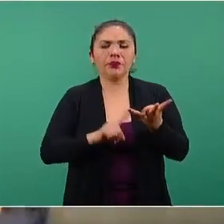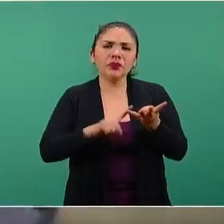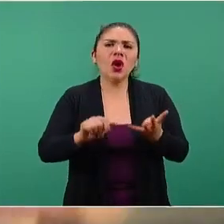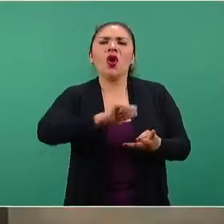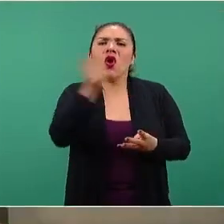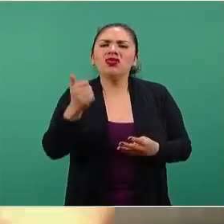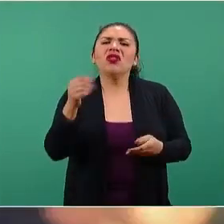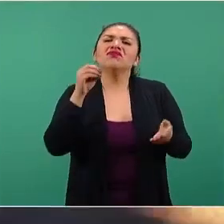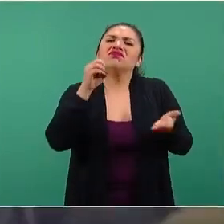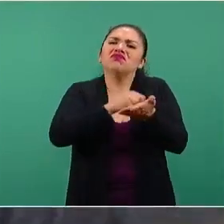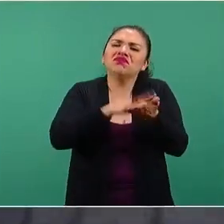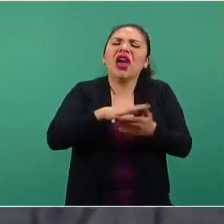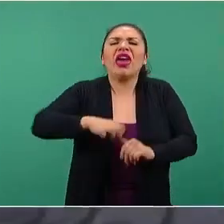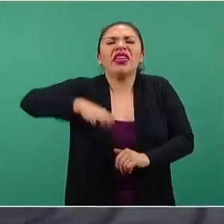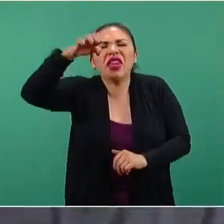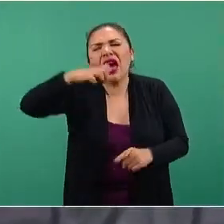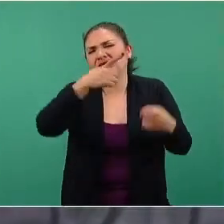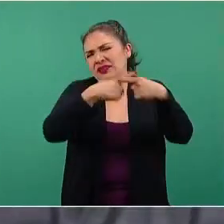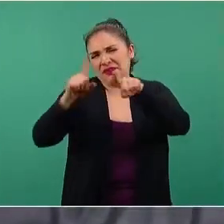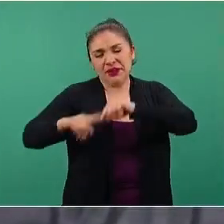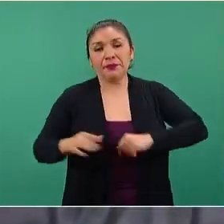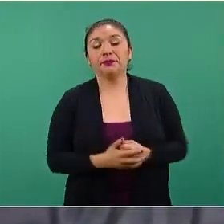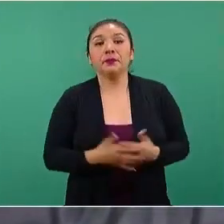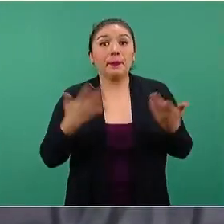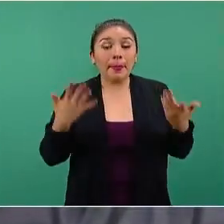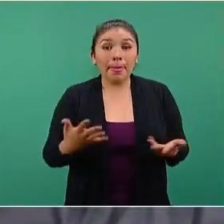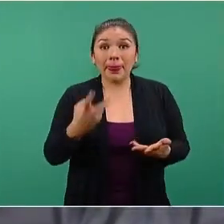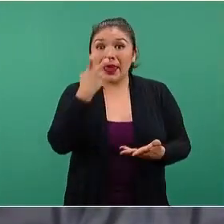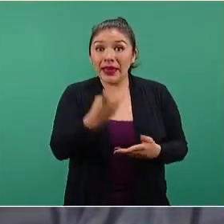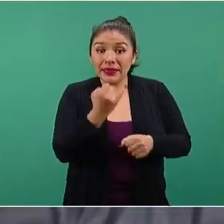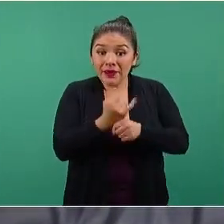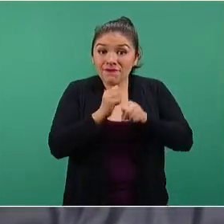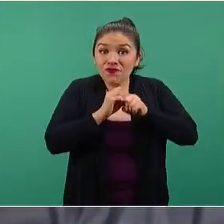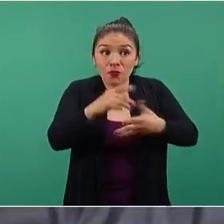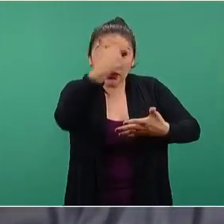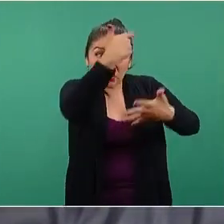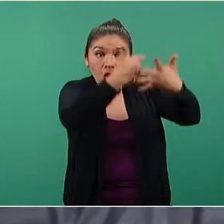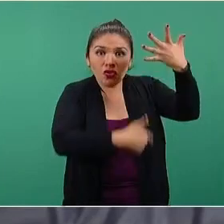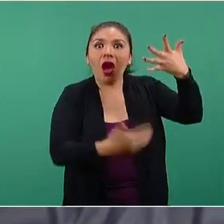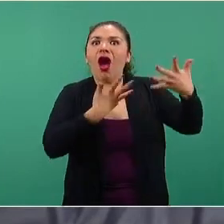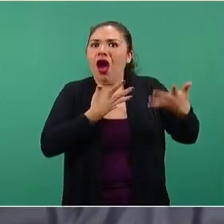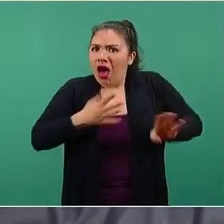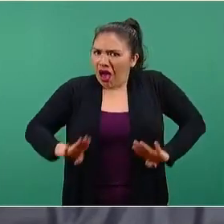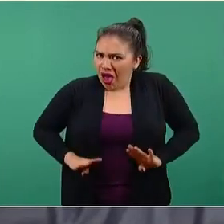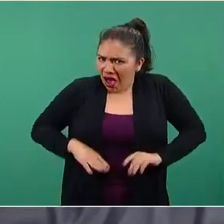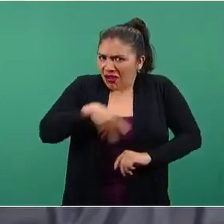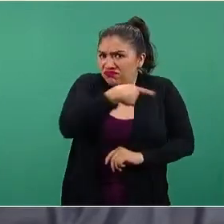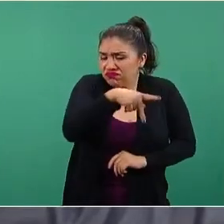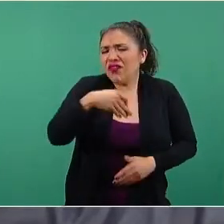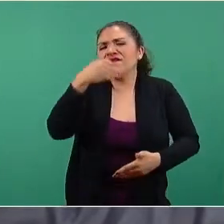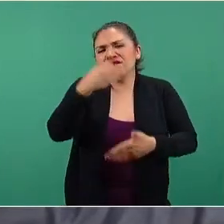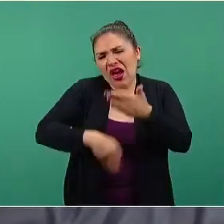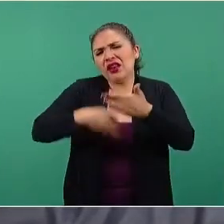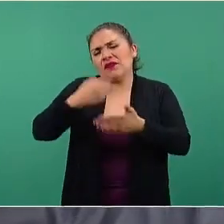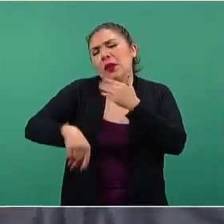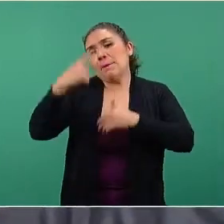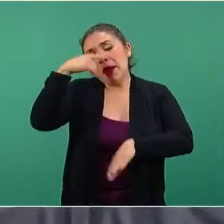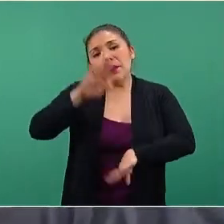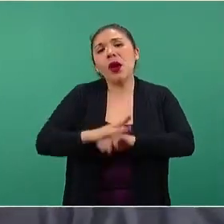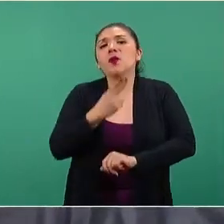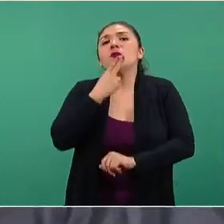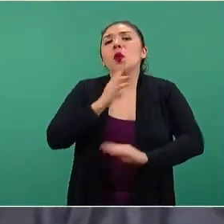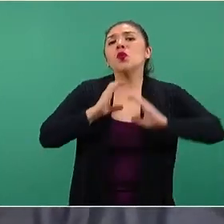la edad, etcétera. Entonces, las bases de datos nominales tienen retos particulares para cuidar